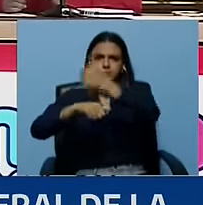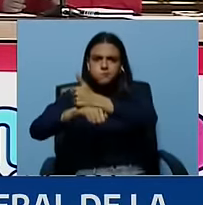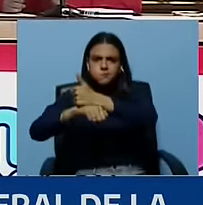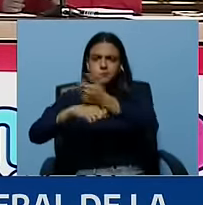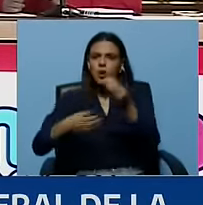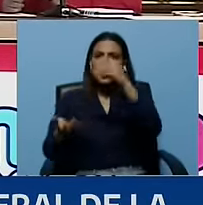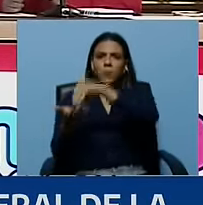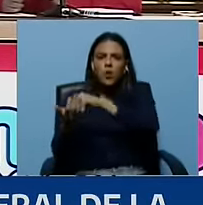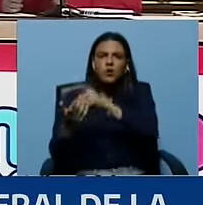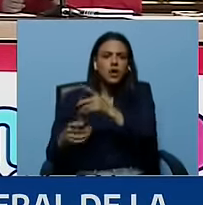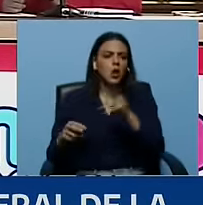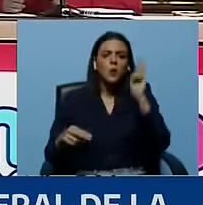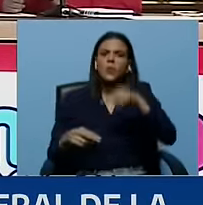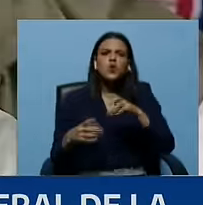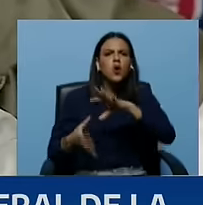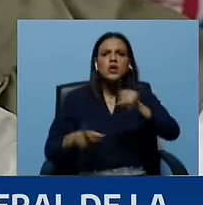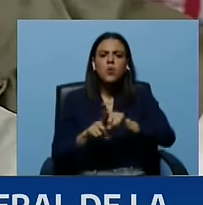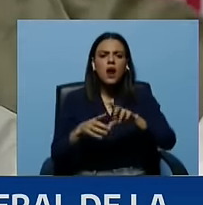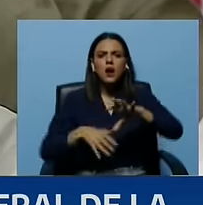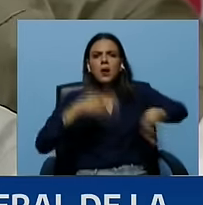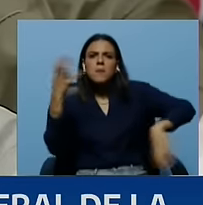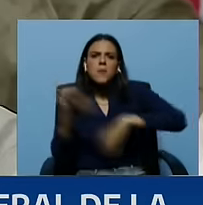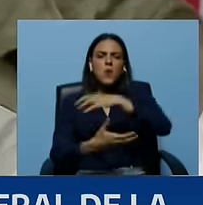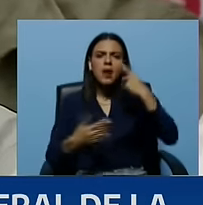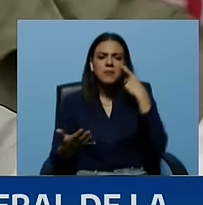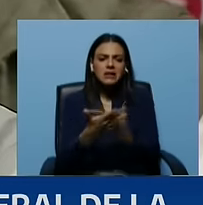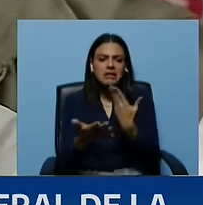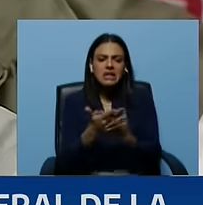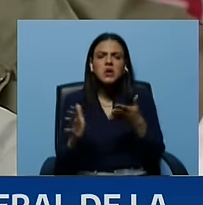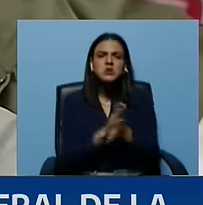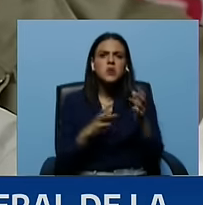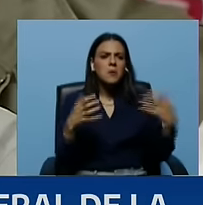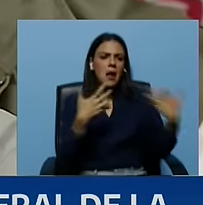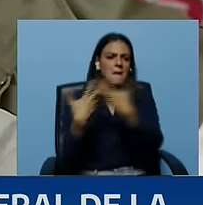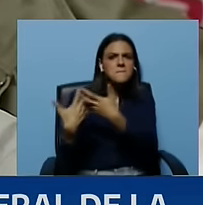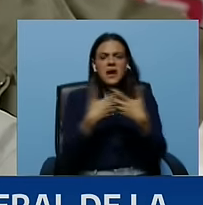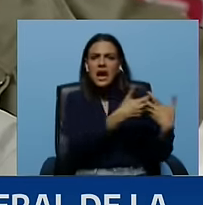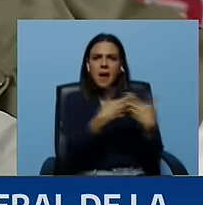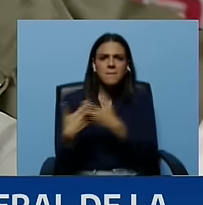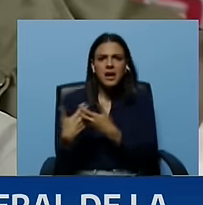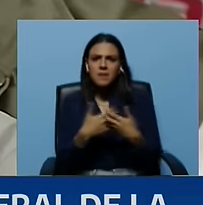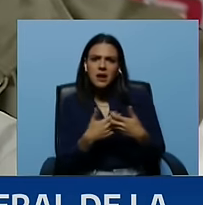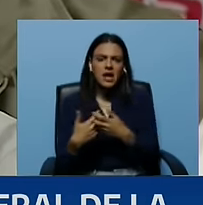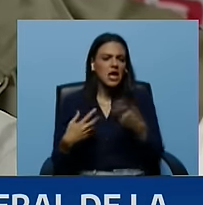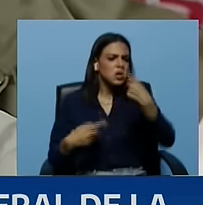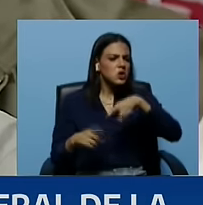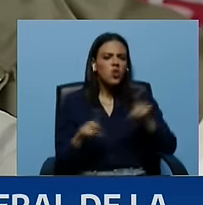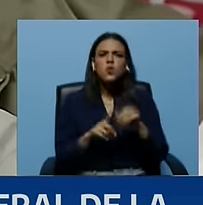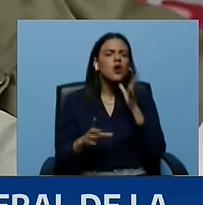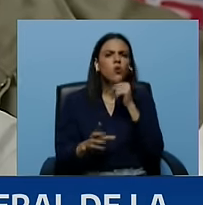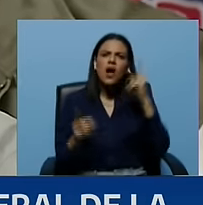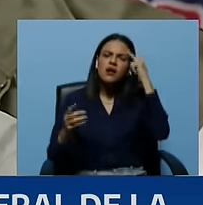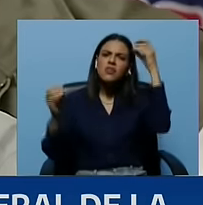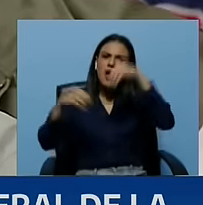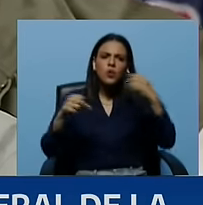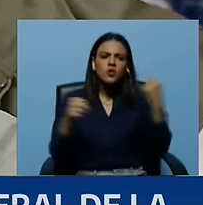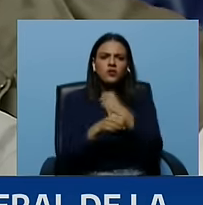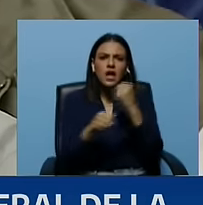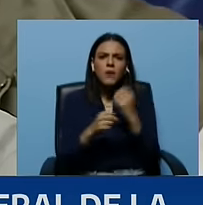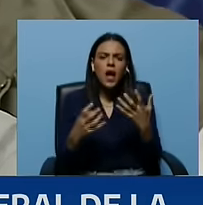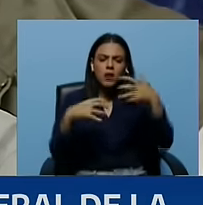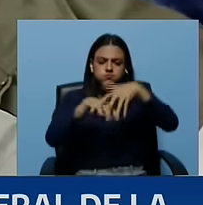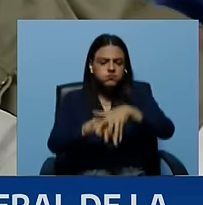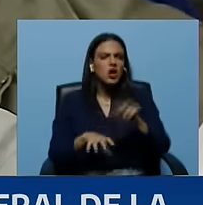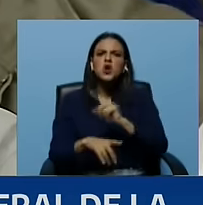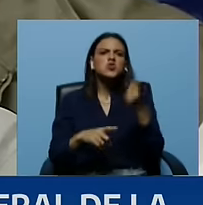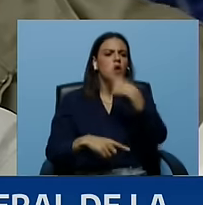lo que fue testigo de las peleas. El Consejo Popular de Gobierno X, tal, Y, Z, terminaron los